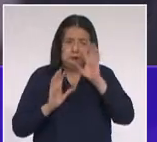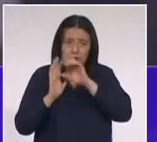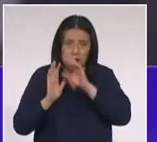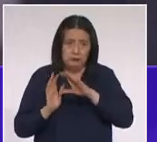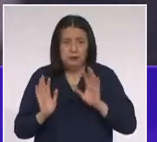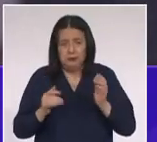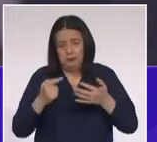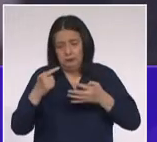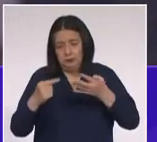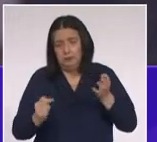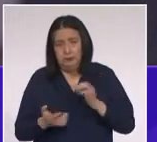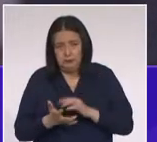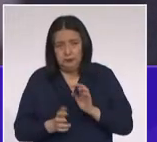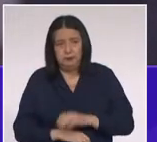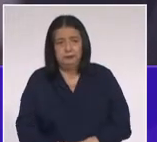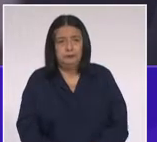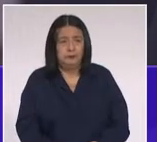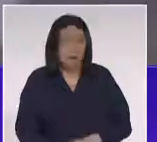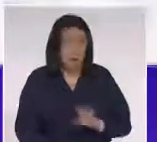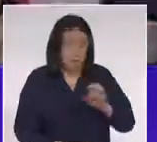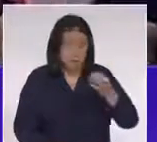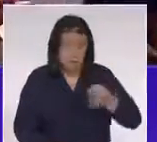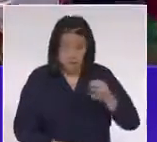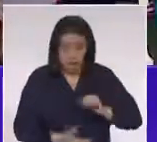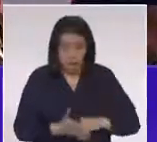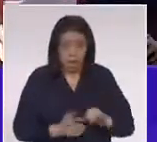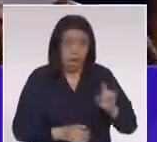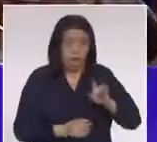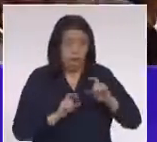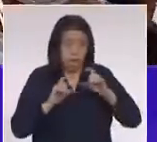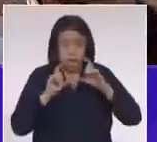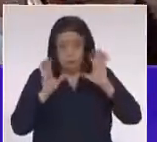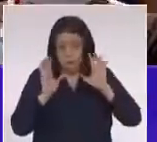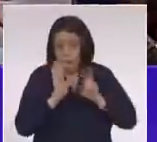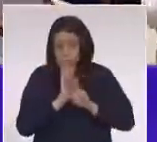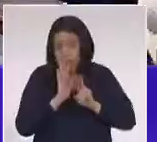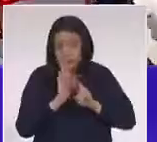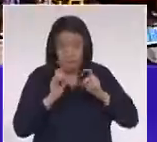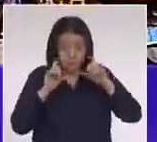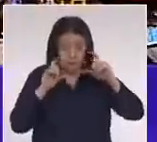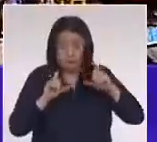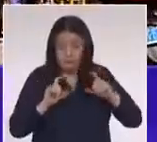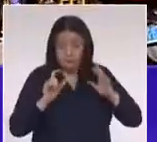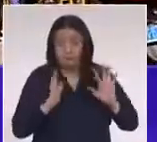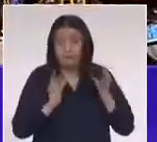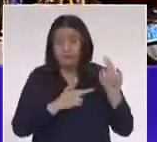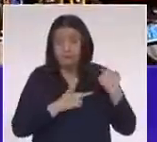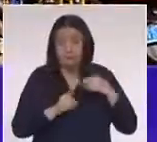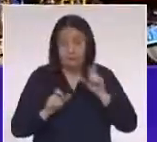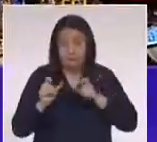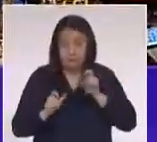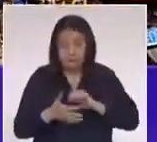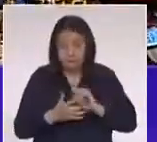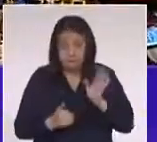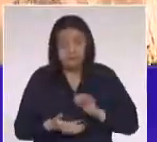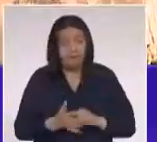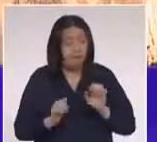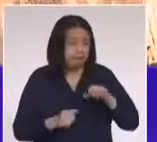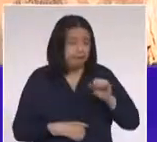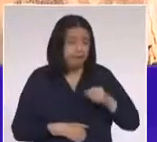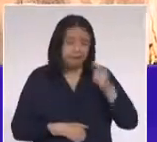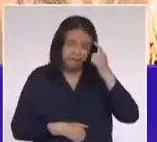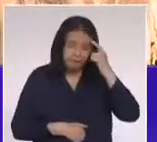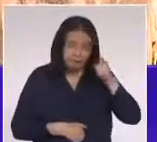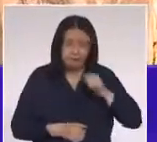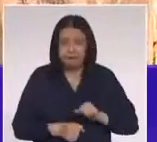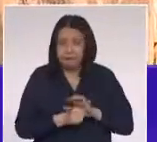entre otros. Si bien el uso opcional del cubrebocas quedará bajo responsabilidad de cada uno, lo importante es tener presente que